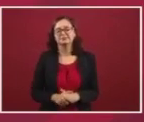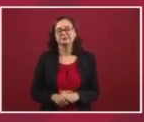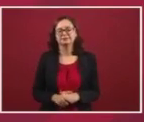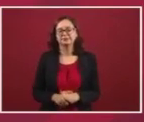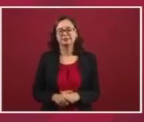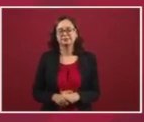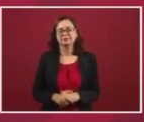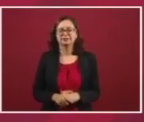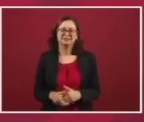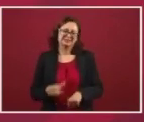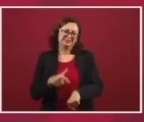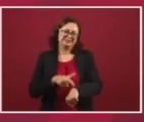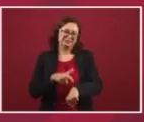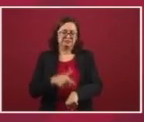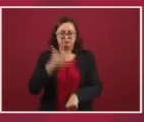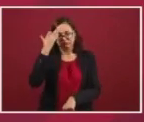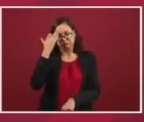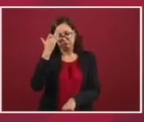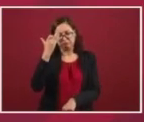de que no nos tardemos tanto.